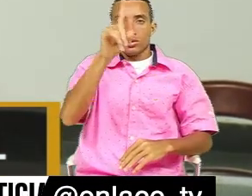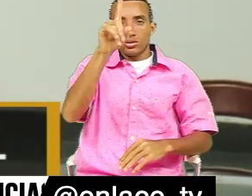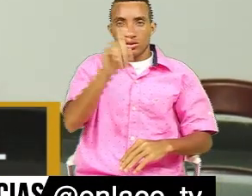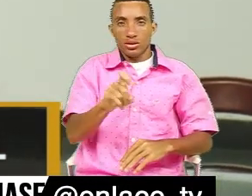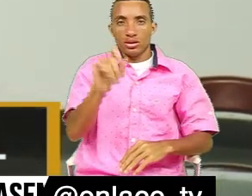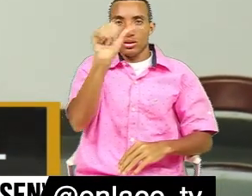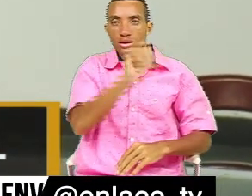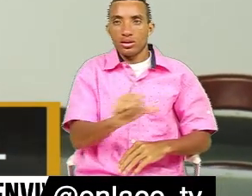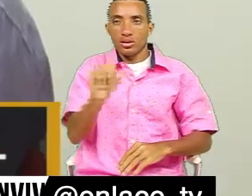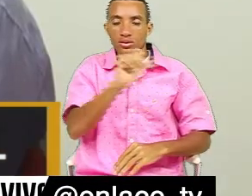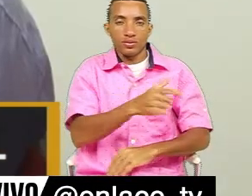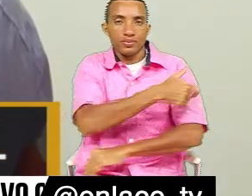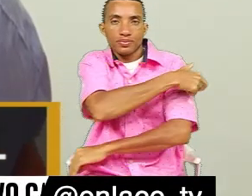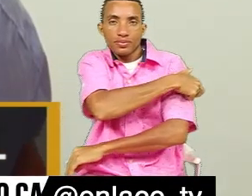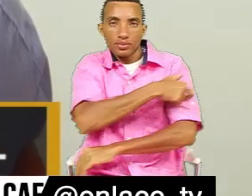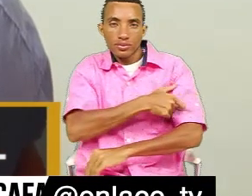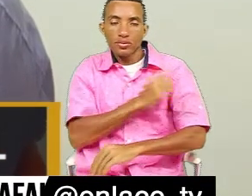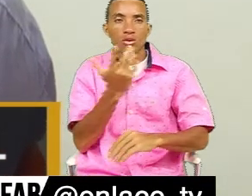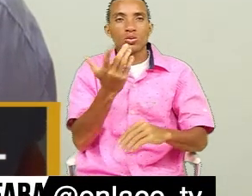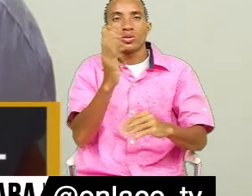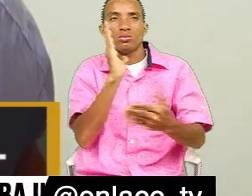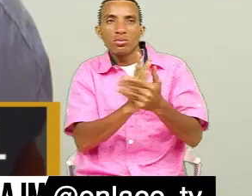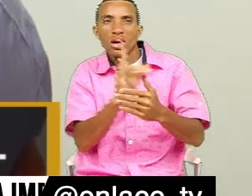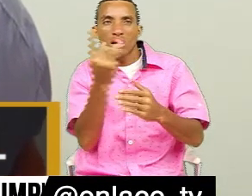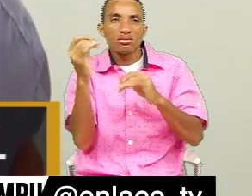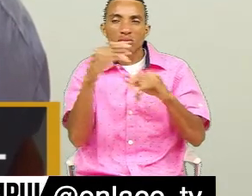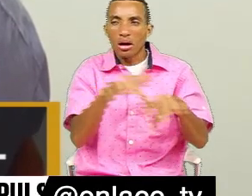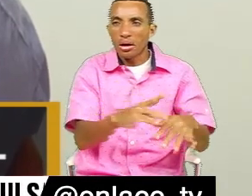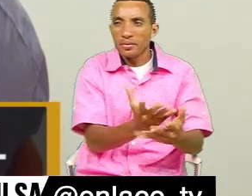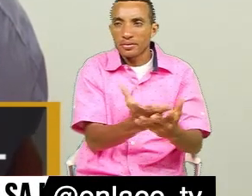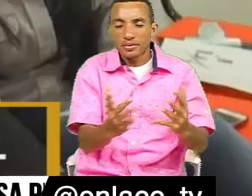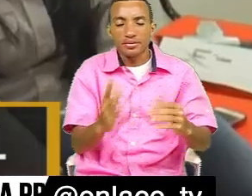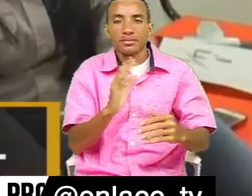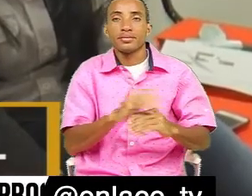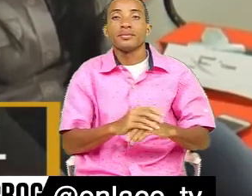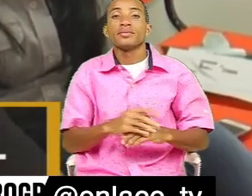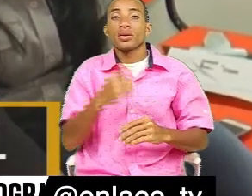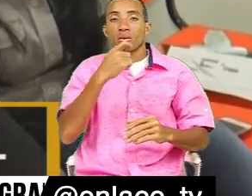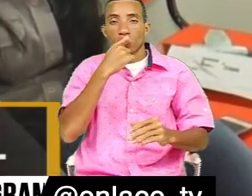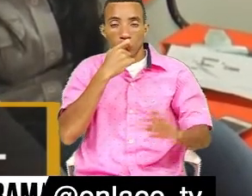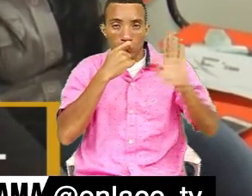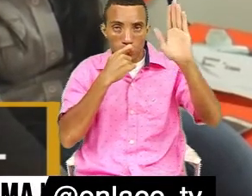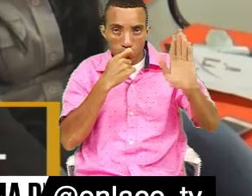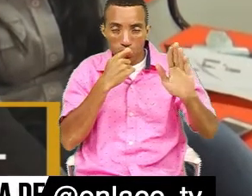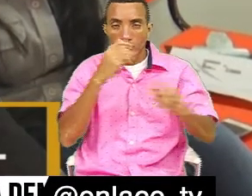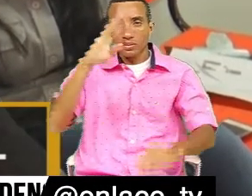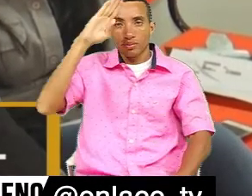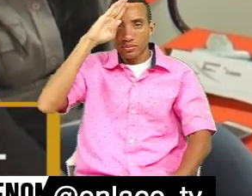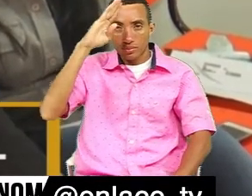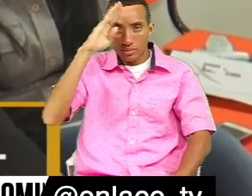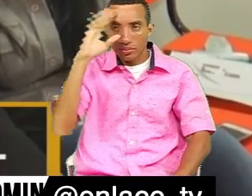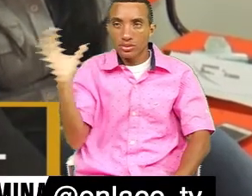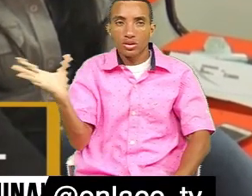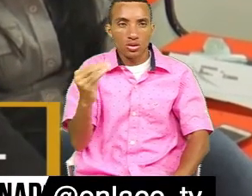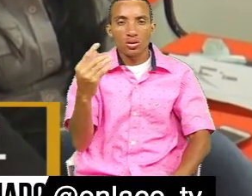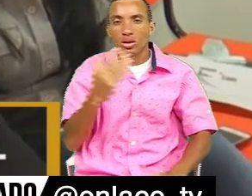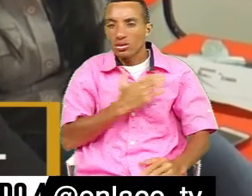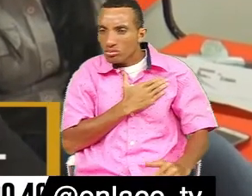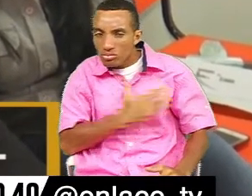entre el Comité Local para la Gestión del Riesgo y Desastres, autoridades de tránsito, policía y organismos de socorro del municipio